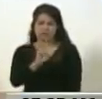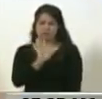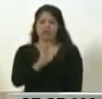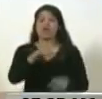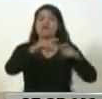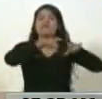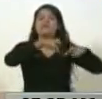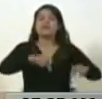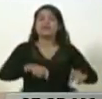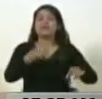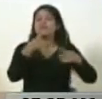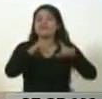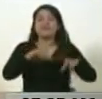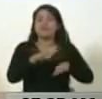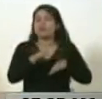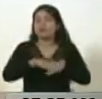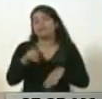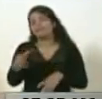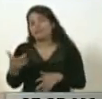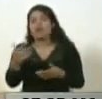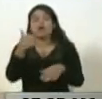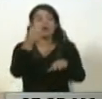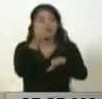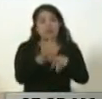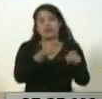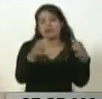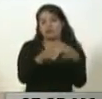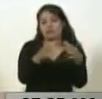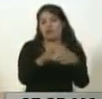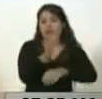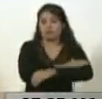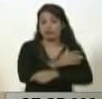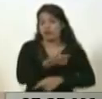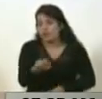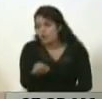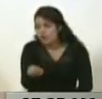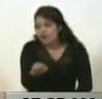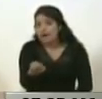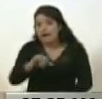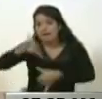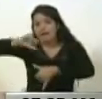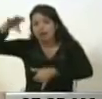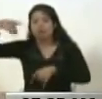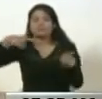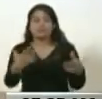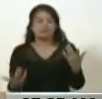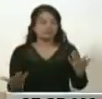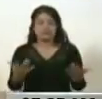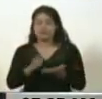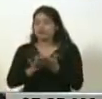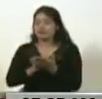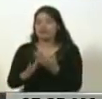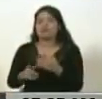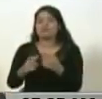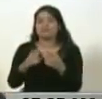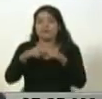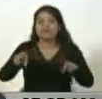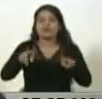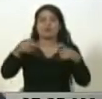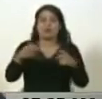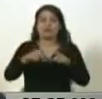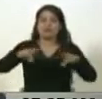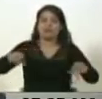económica inducida precisamente por estos sectores de la derecha. Entonces veas tú el planteamiento y lo que nosotros podemos recibir a veces a través